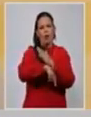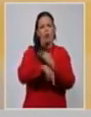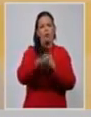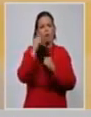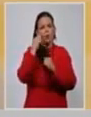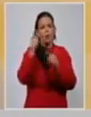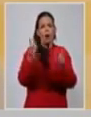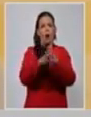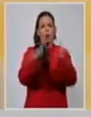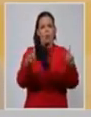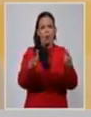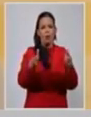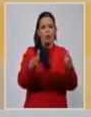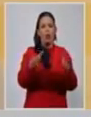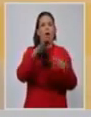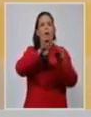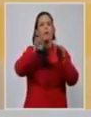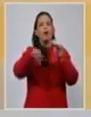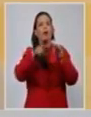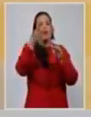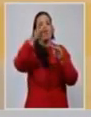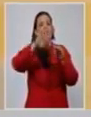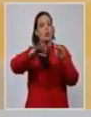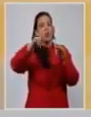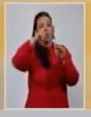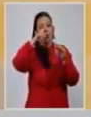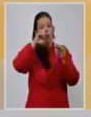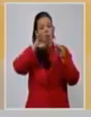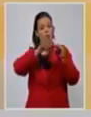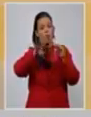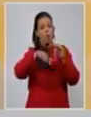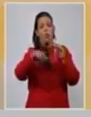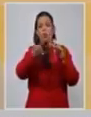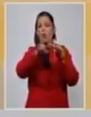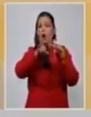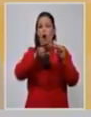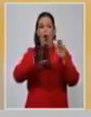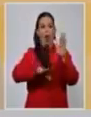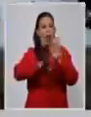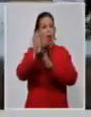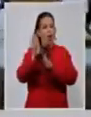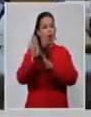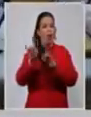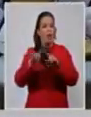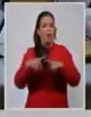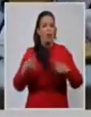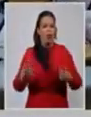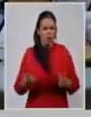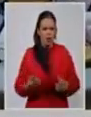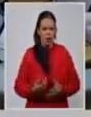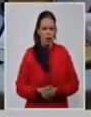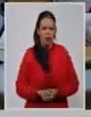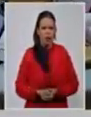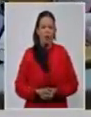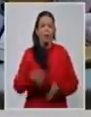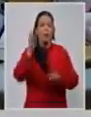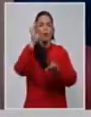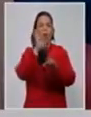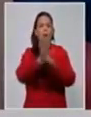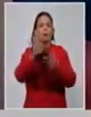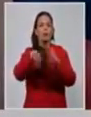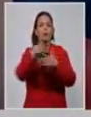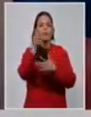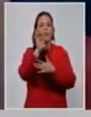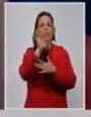de 18 años, que después de haber iniciado el 15 de diciembre la tercera